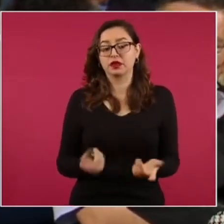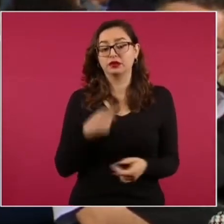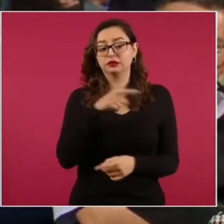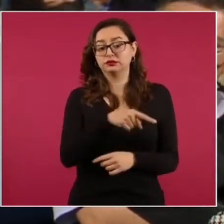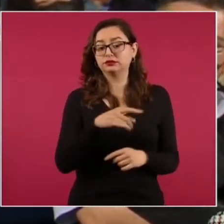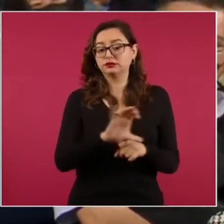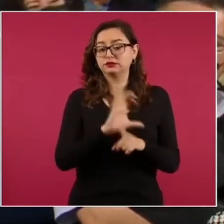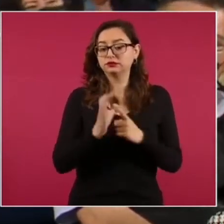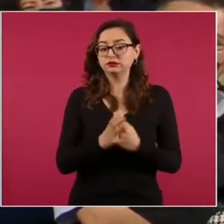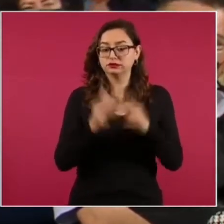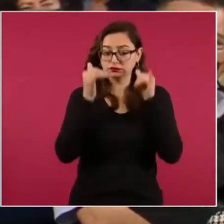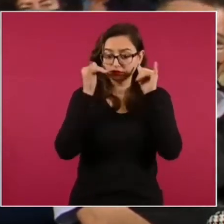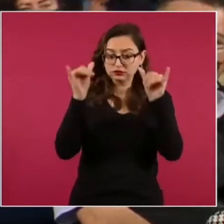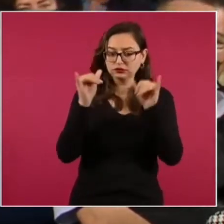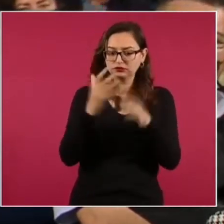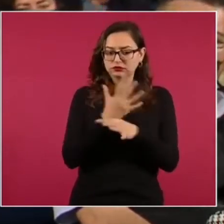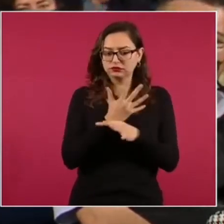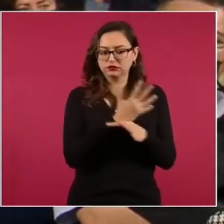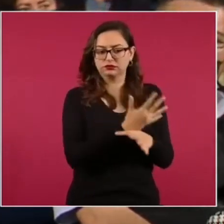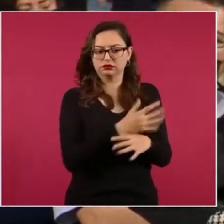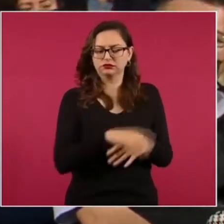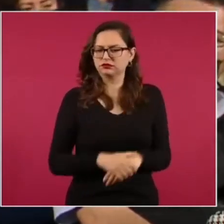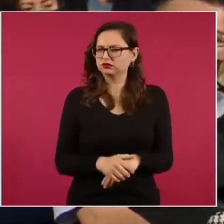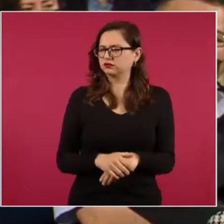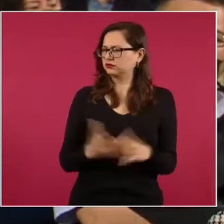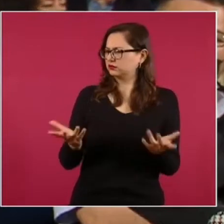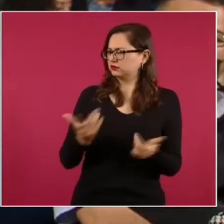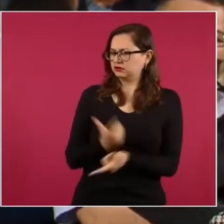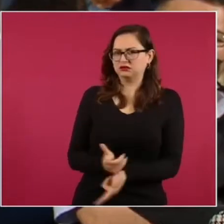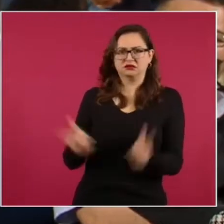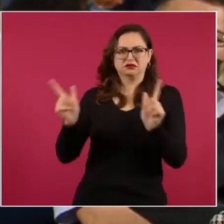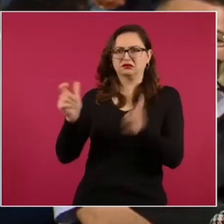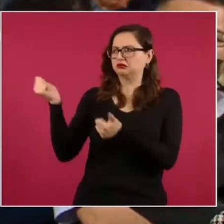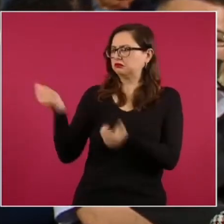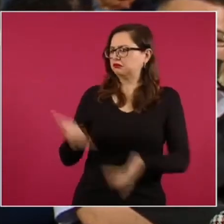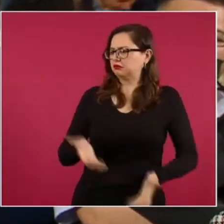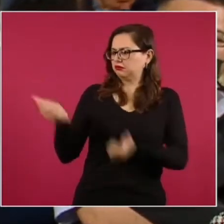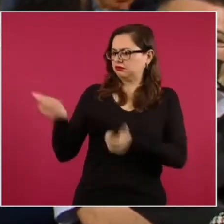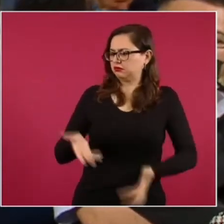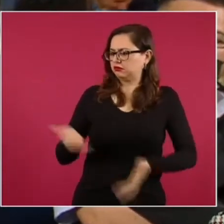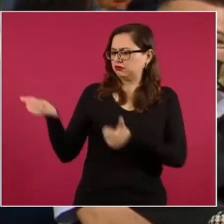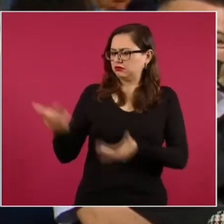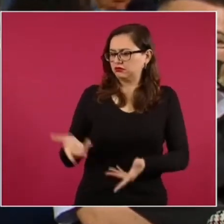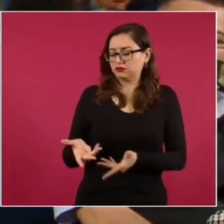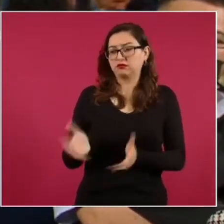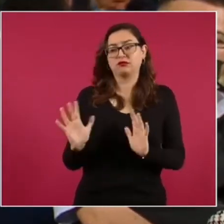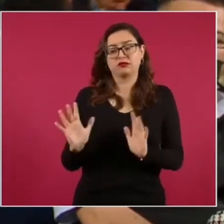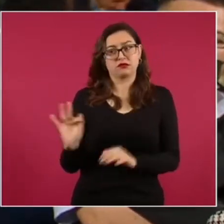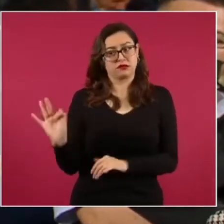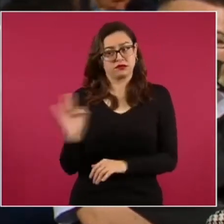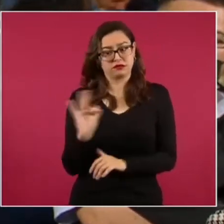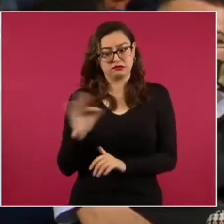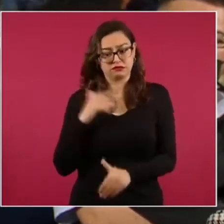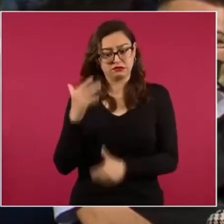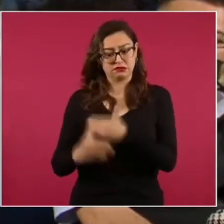vez, asegura que la liberación de importaciones sin control sanitario implica de manera general